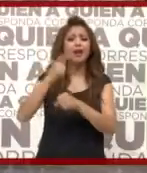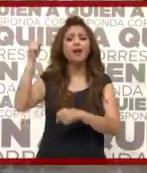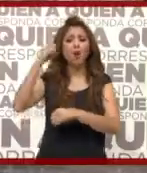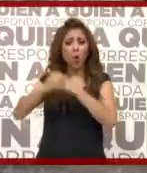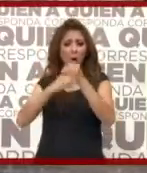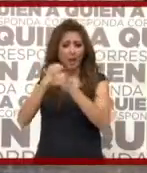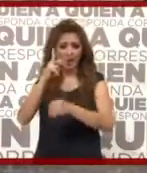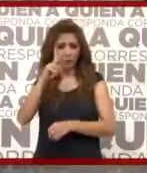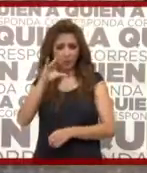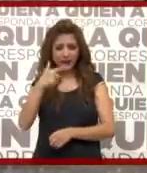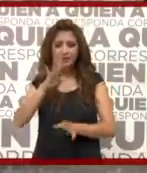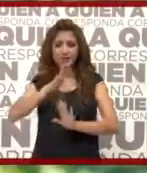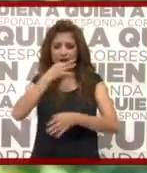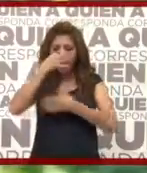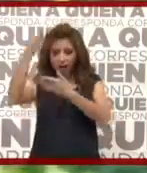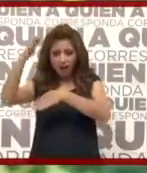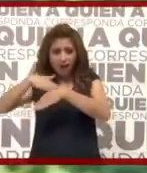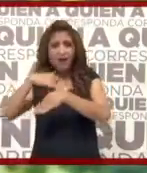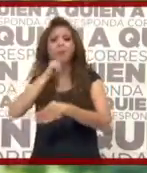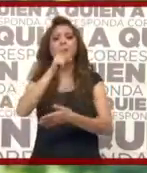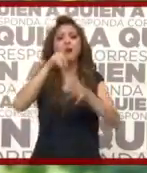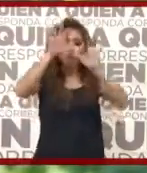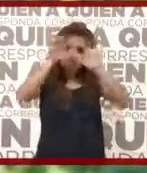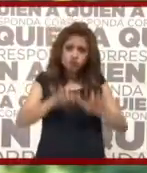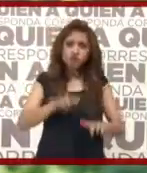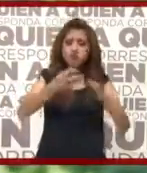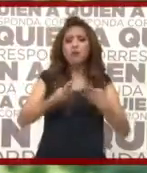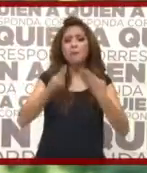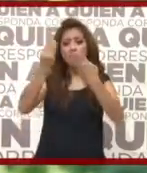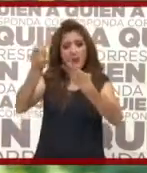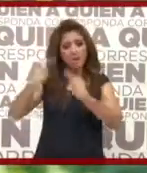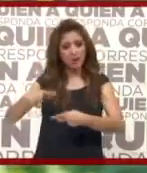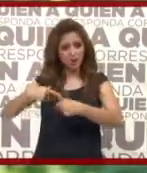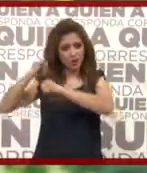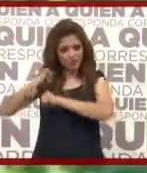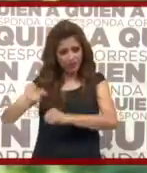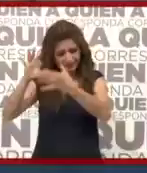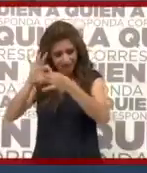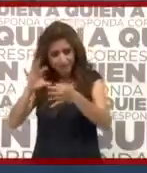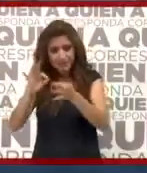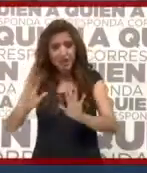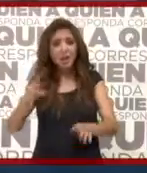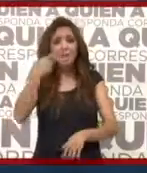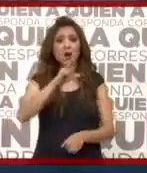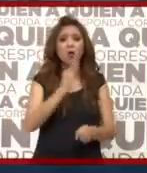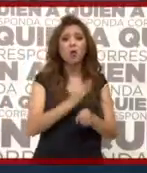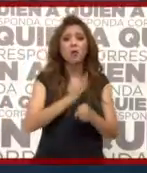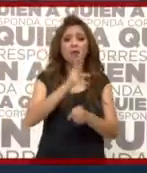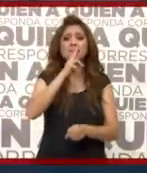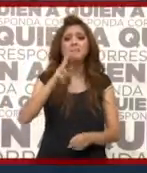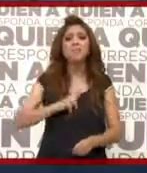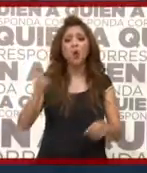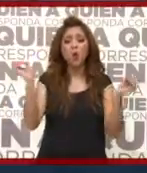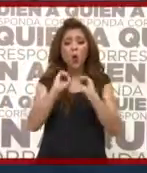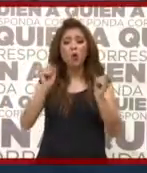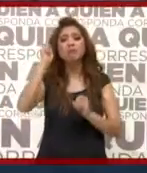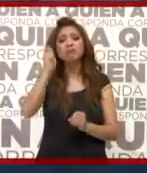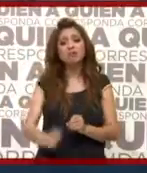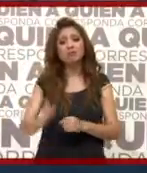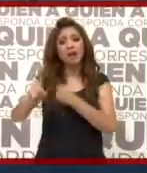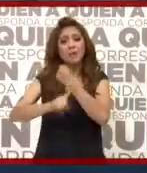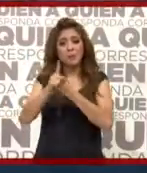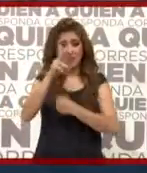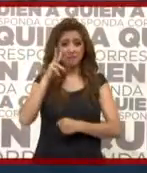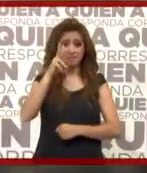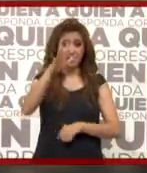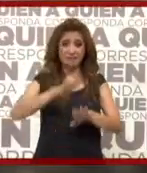Públicas de Boca del Río, con escritos y hablando directamente con los encargados del municipio. Pero hasta el día de hoy no han tenido respuesta, ocasionando que el problema